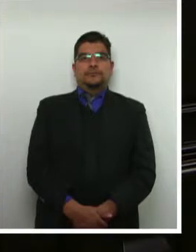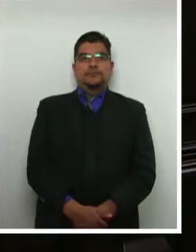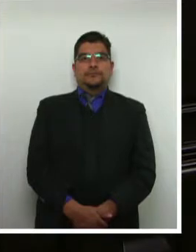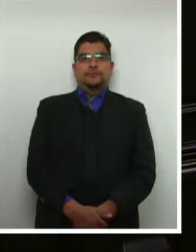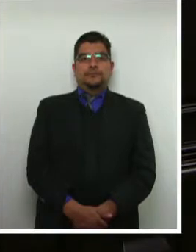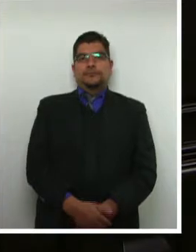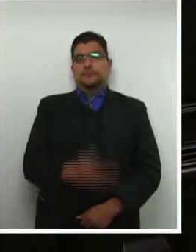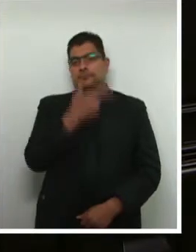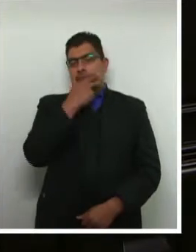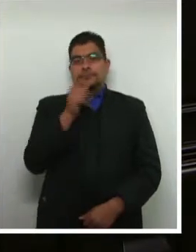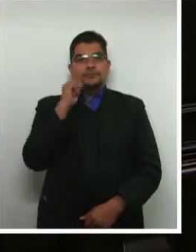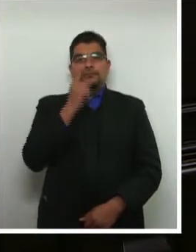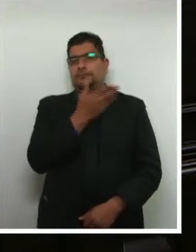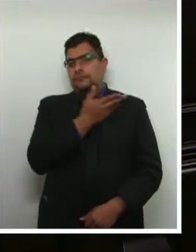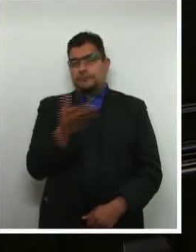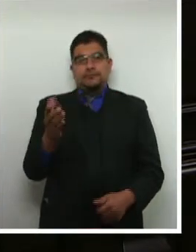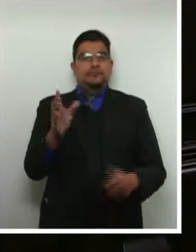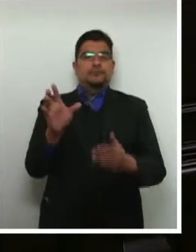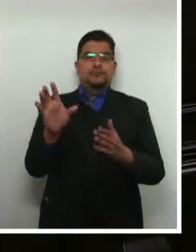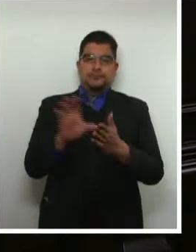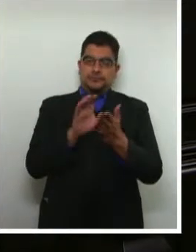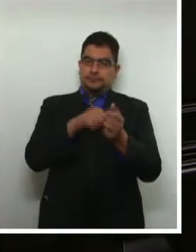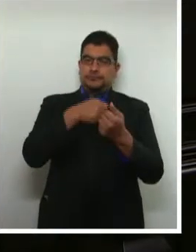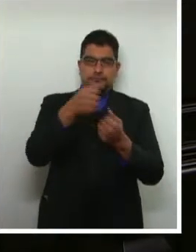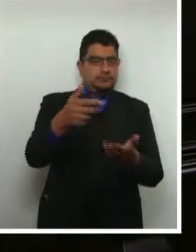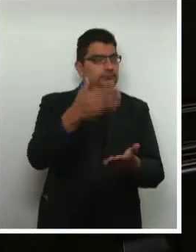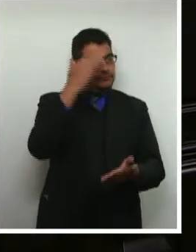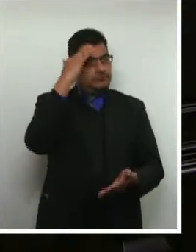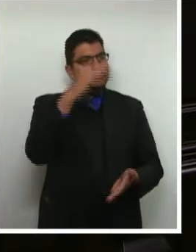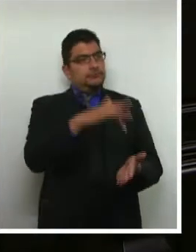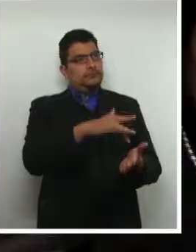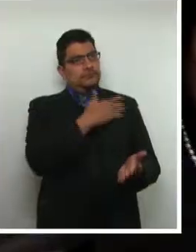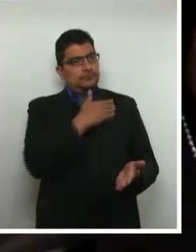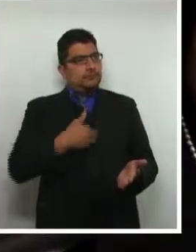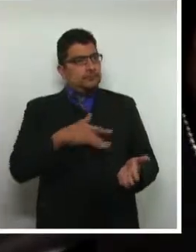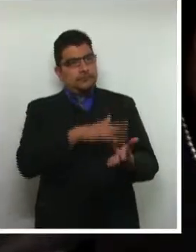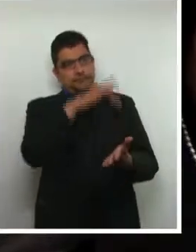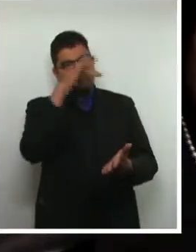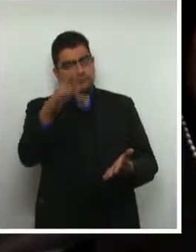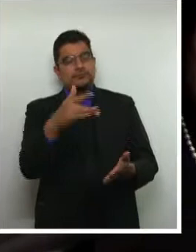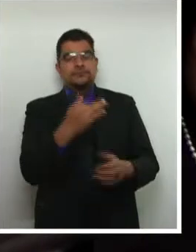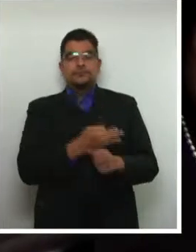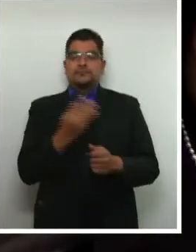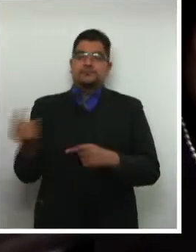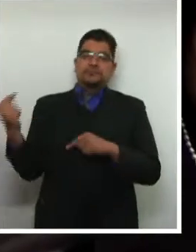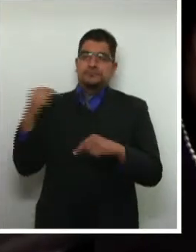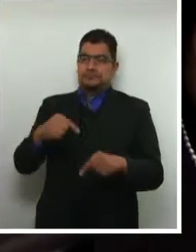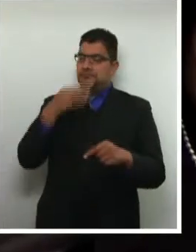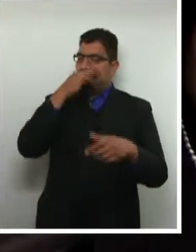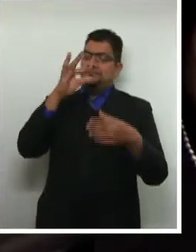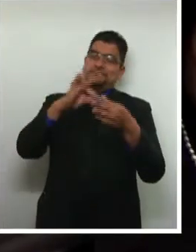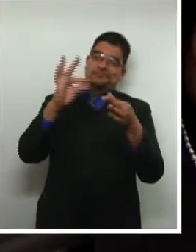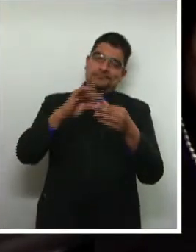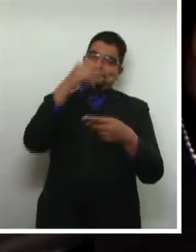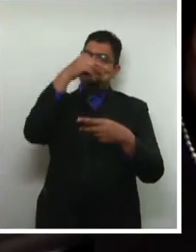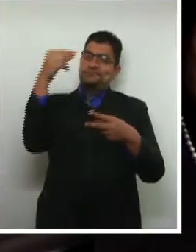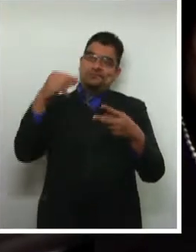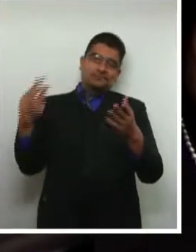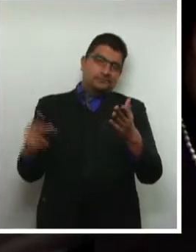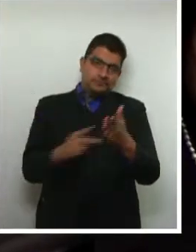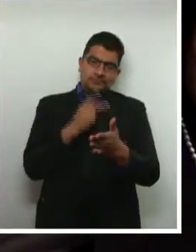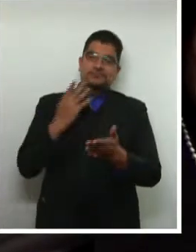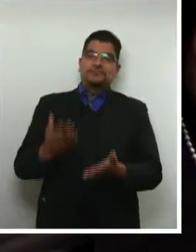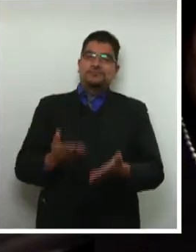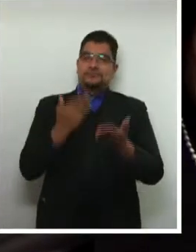Compañeras y compañeros constituyentes, gracias, señor presidente. Pues vengo a argumentar nuevamente